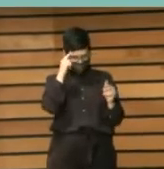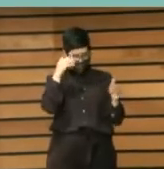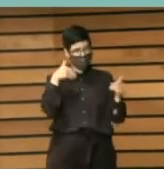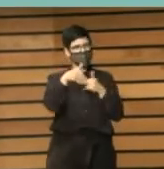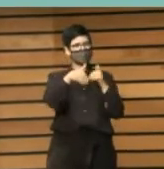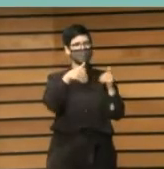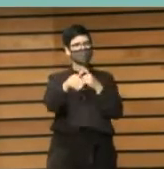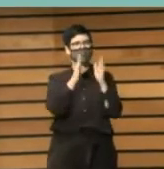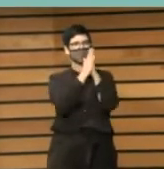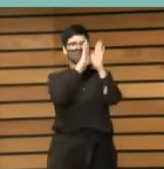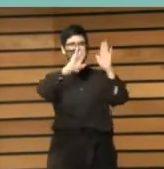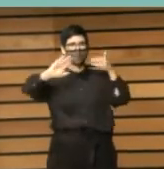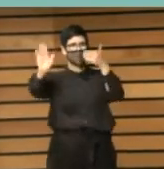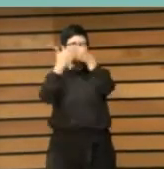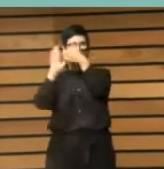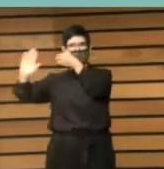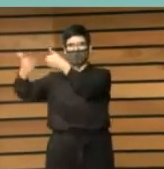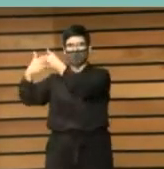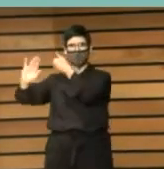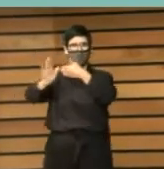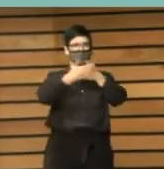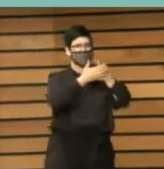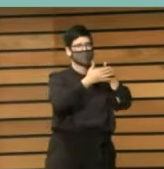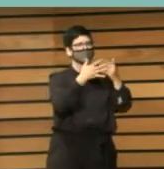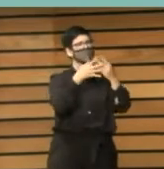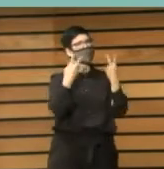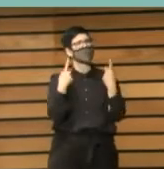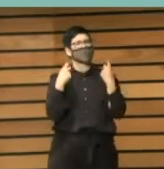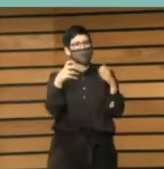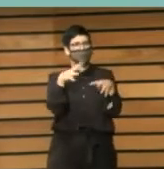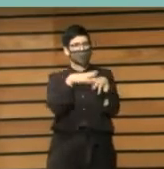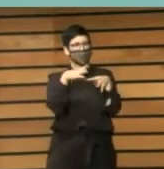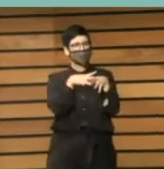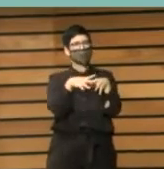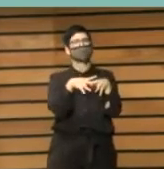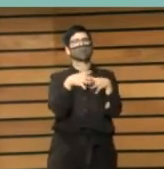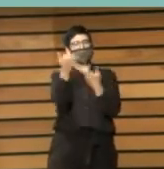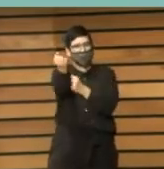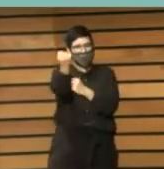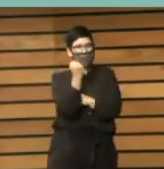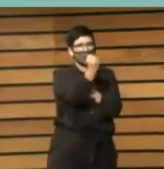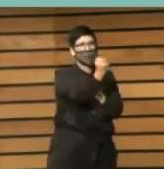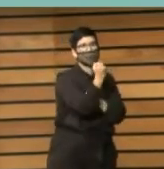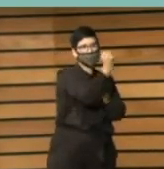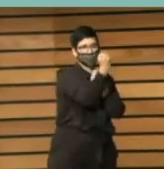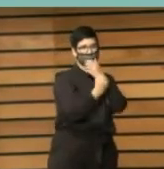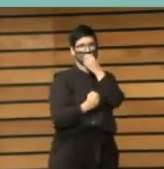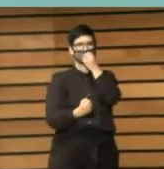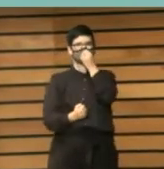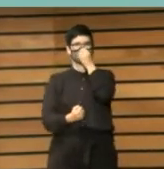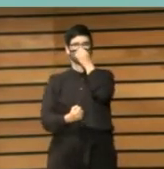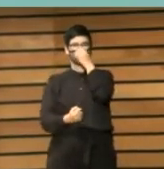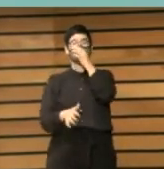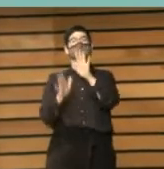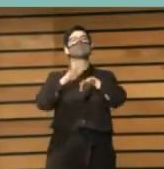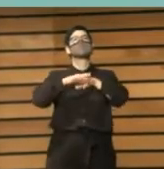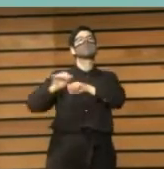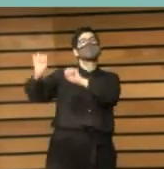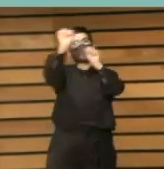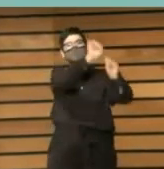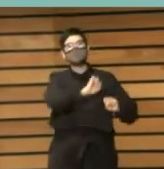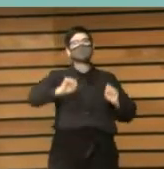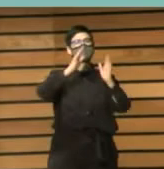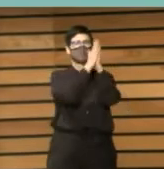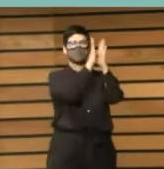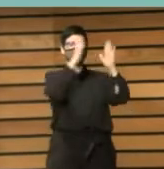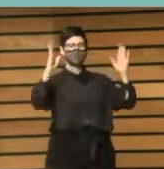alguna noticia. Entonces, pensar, tener una buena red de actores nos hace eso, nos protege y nos valoriza al mismo tiempo.